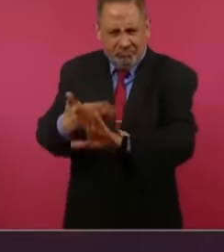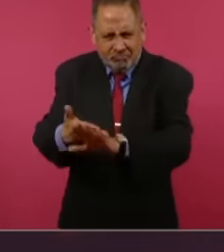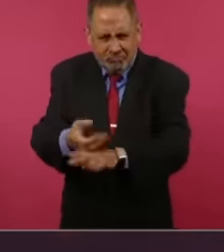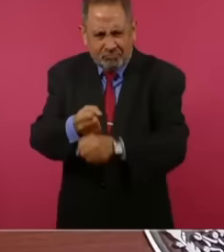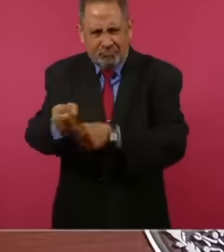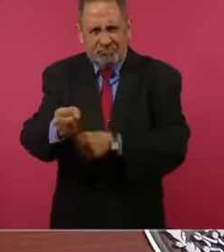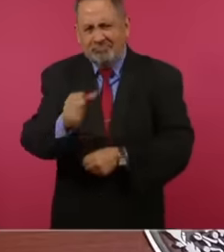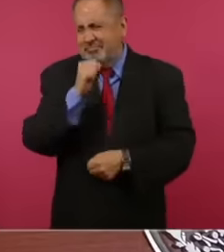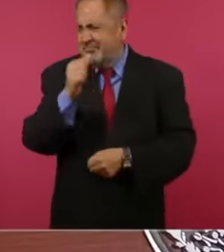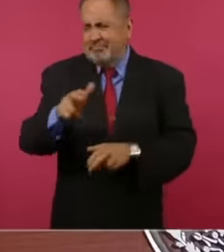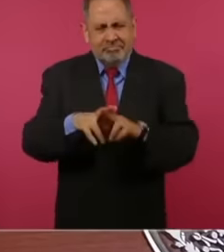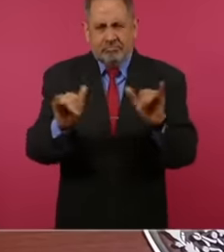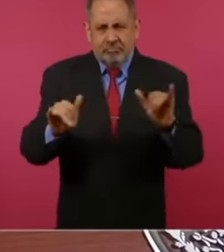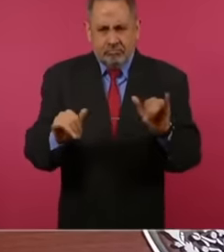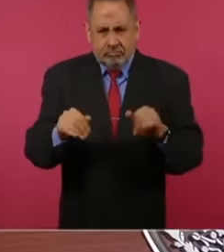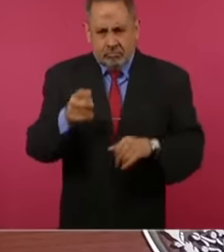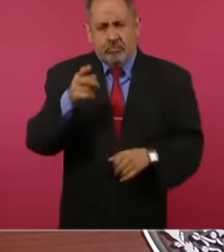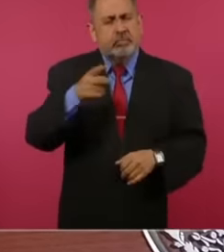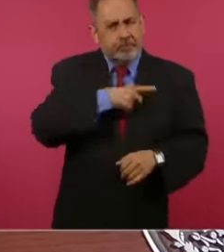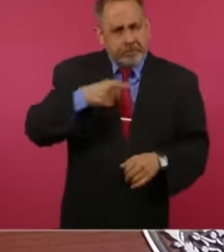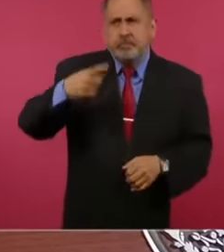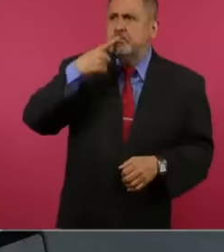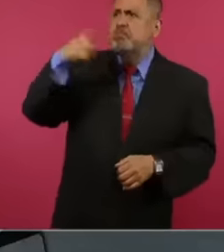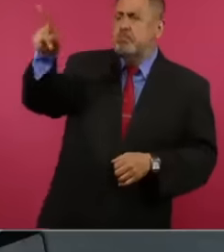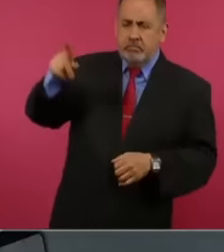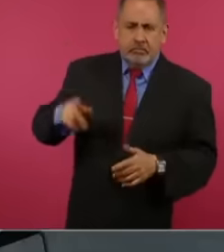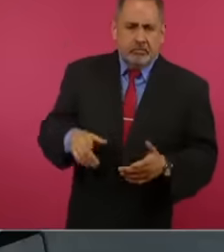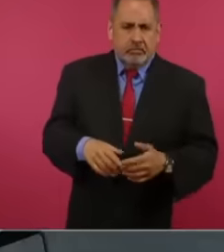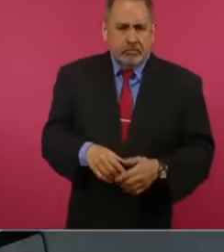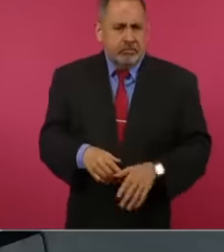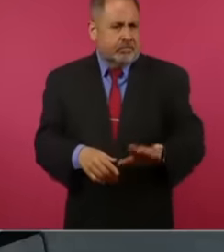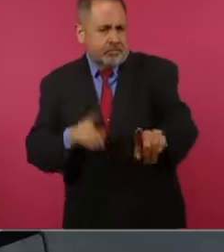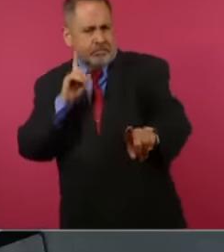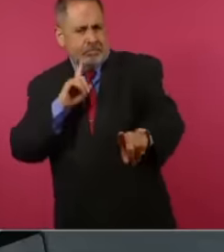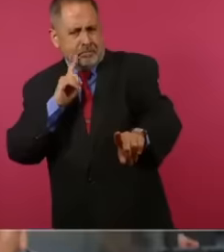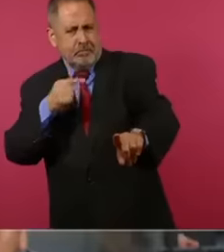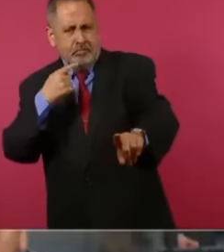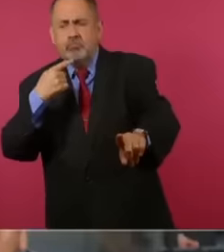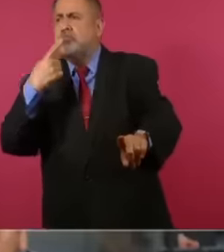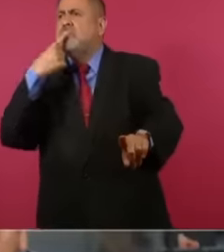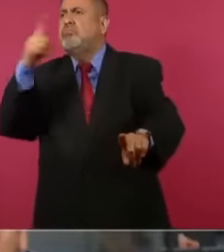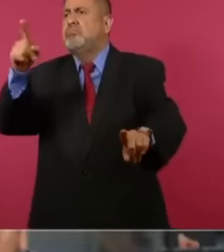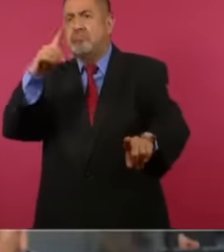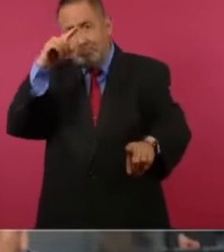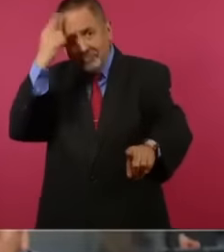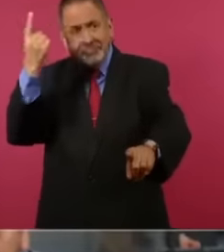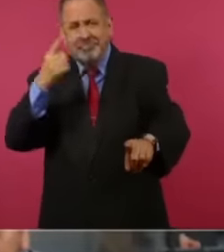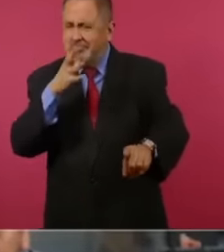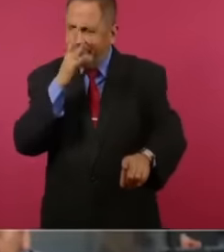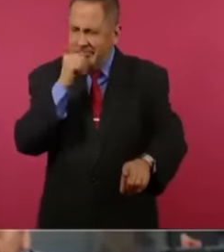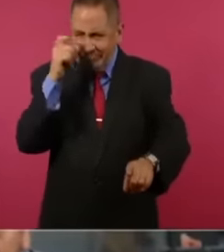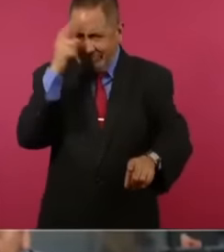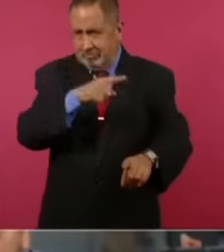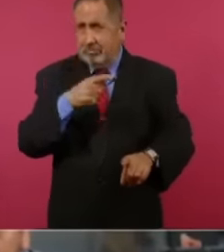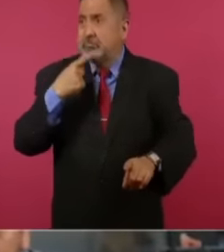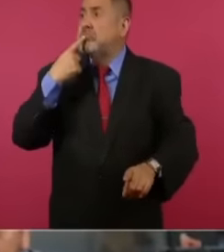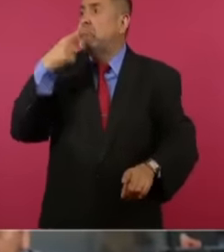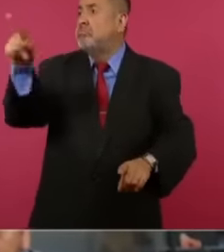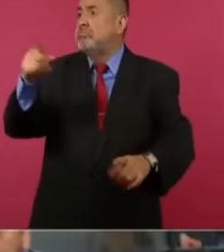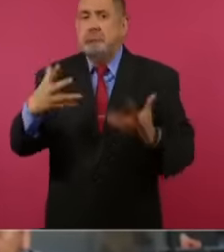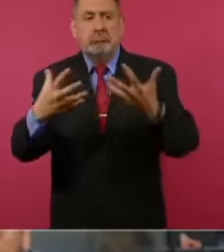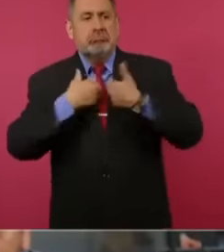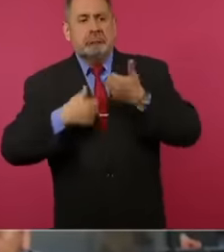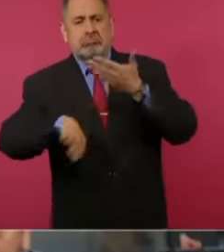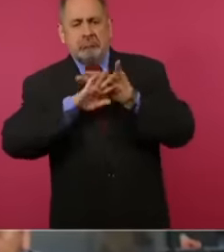nadie y hay que denunciar. Por eso le digo que denunciar para el ciudadano común no es fácil, presidente. Porque se